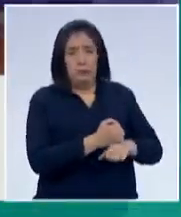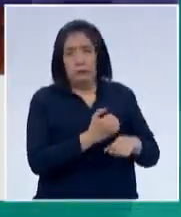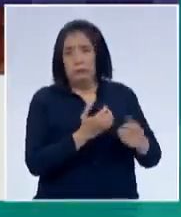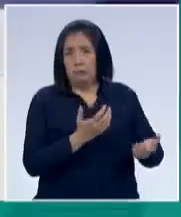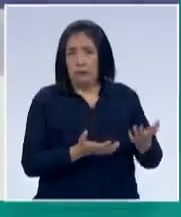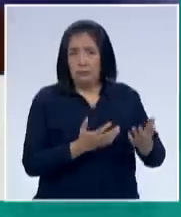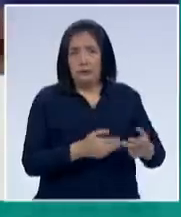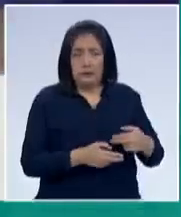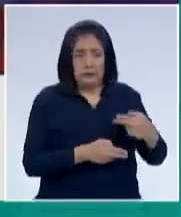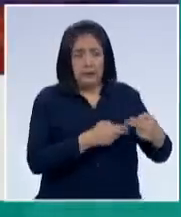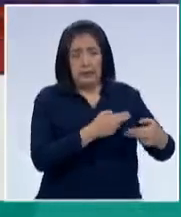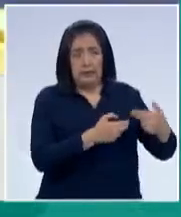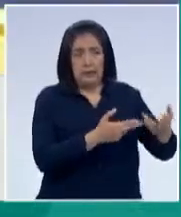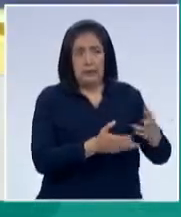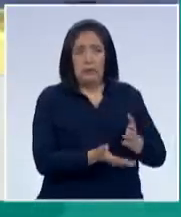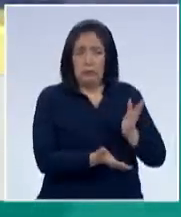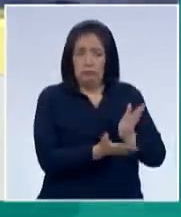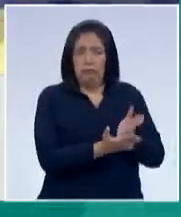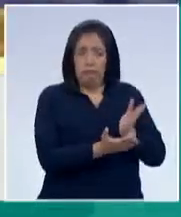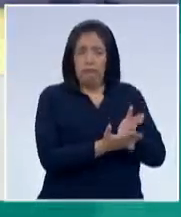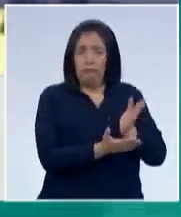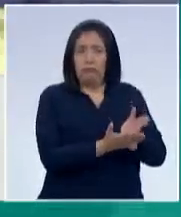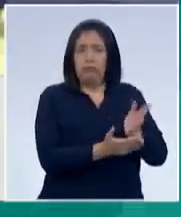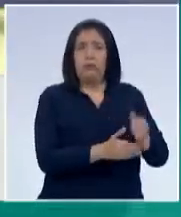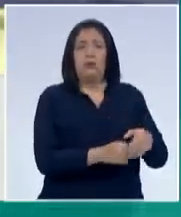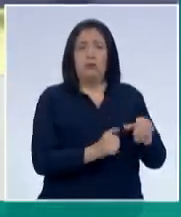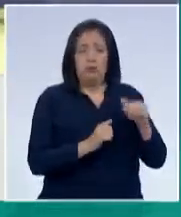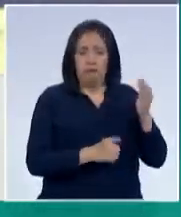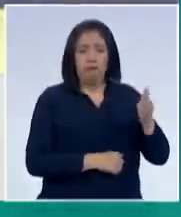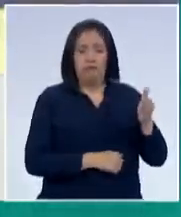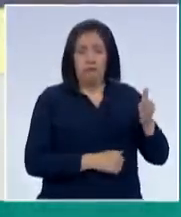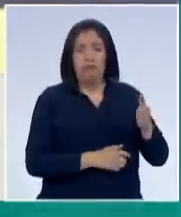probablemente heredó eso que era disciplina, orden, constancia y trabajo en equipo.